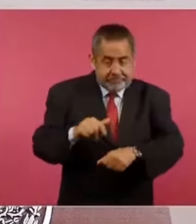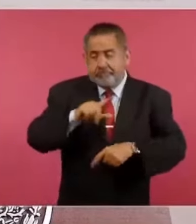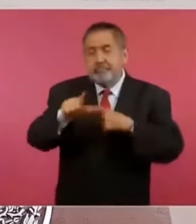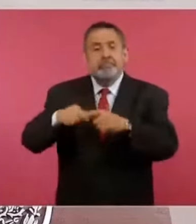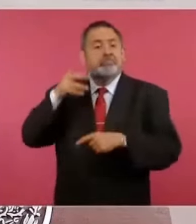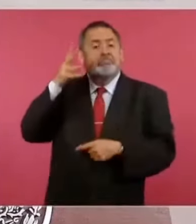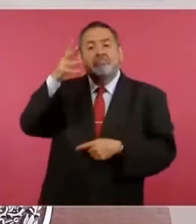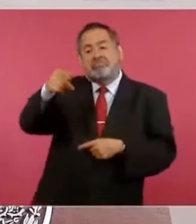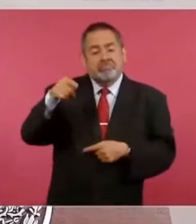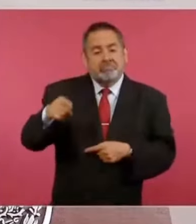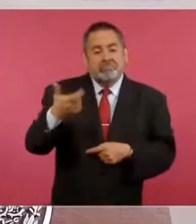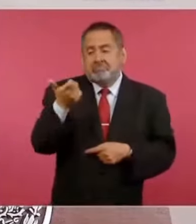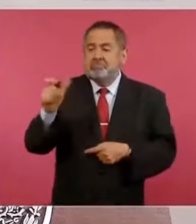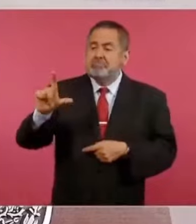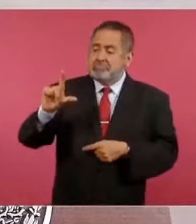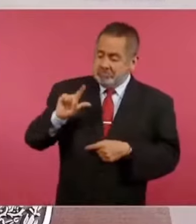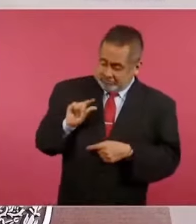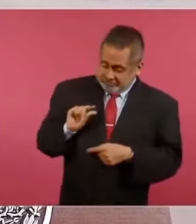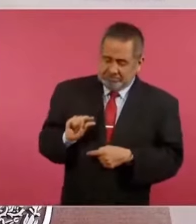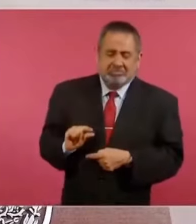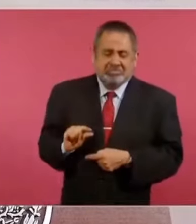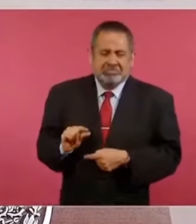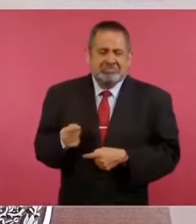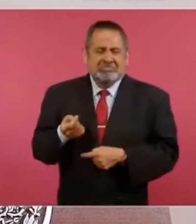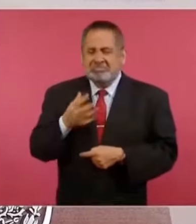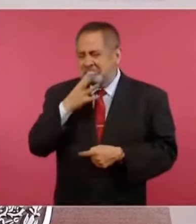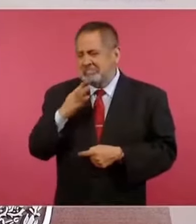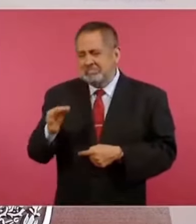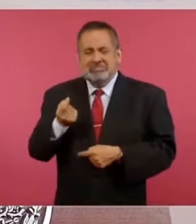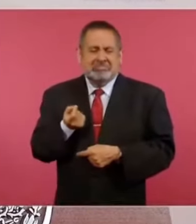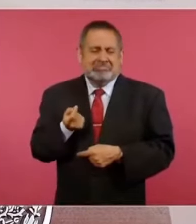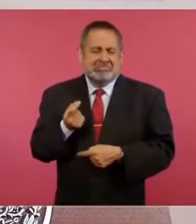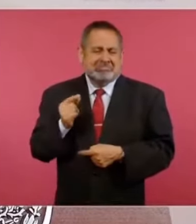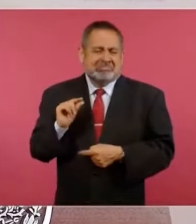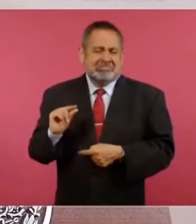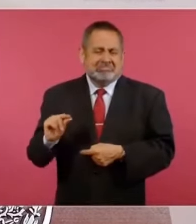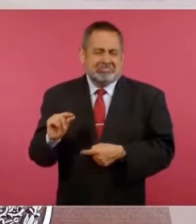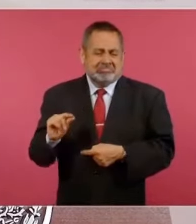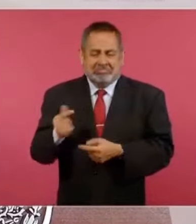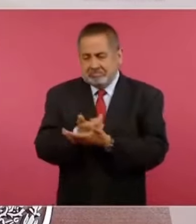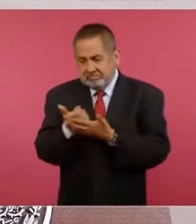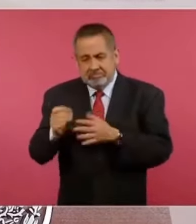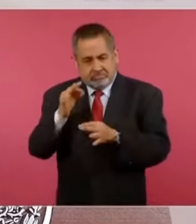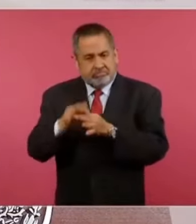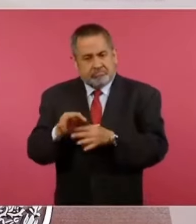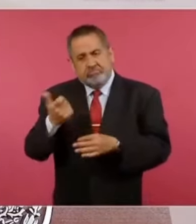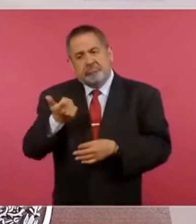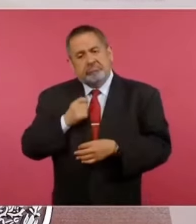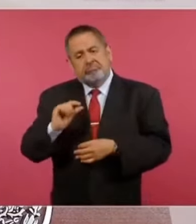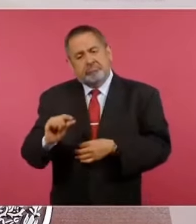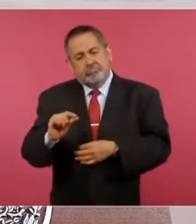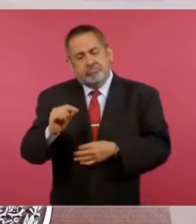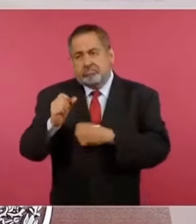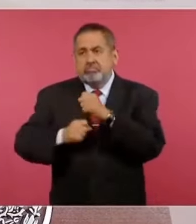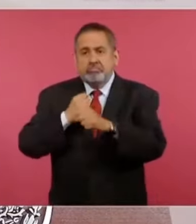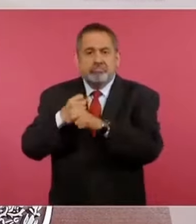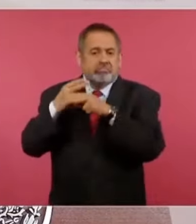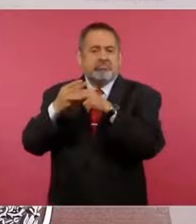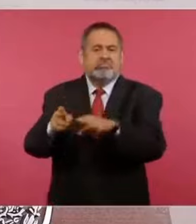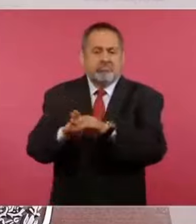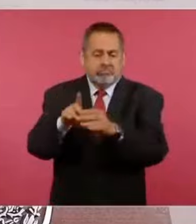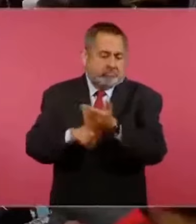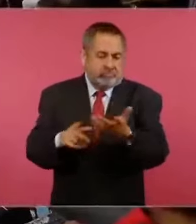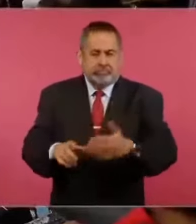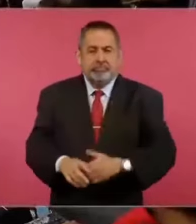terminar yendo con una pensión mucho menor al salario que habían percibido durante su etapa